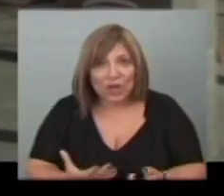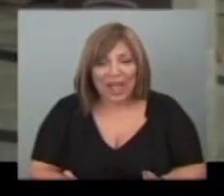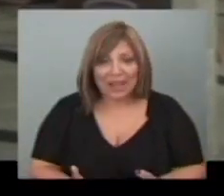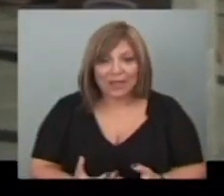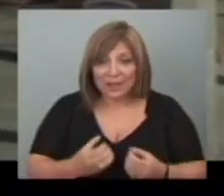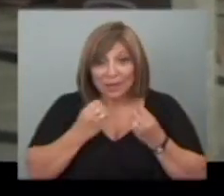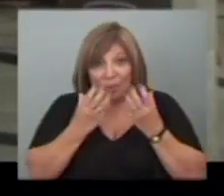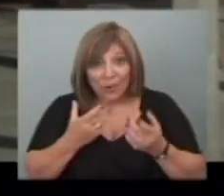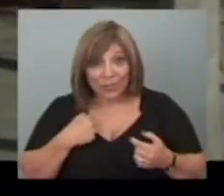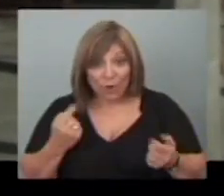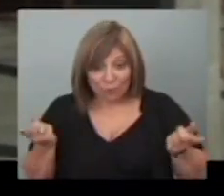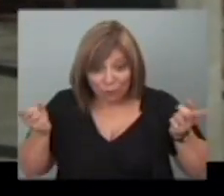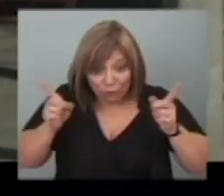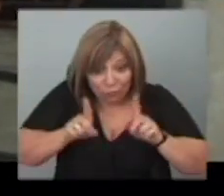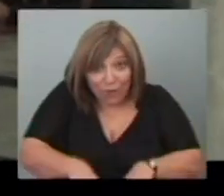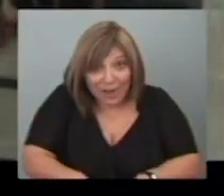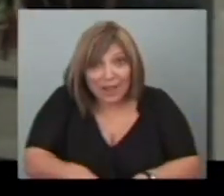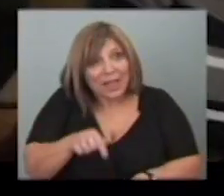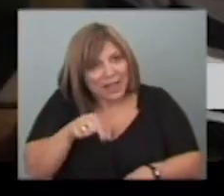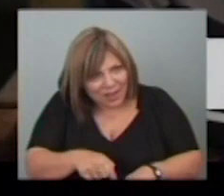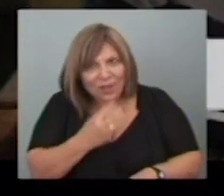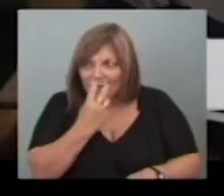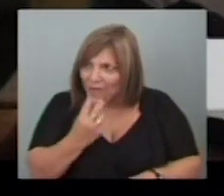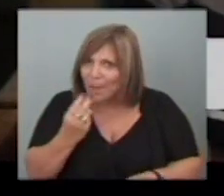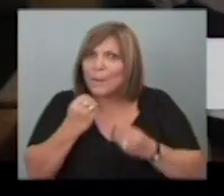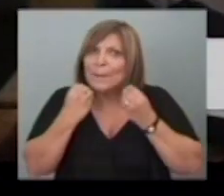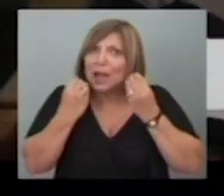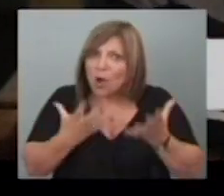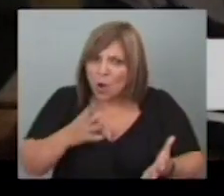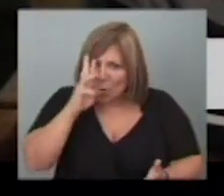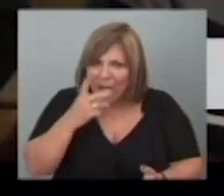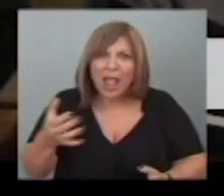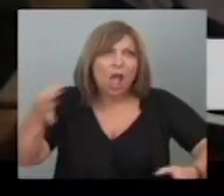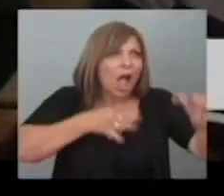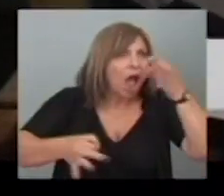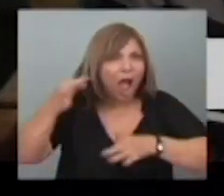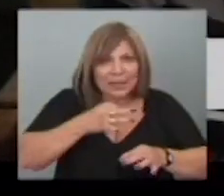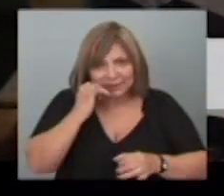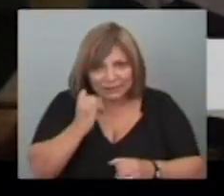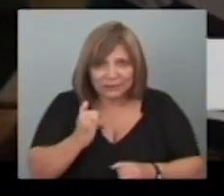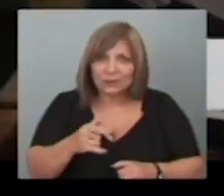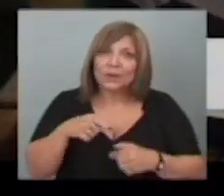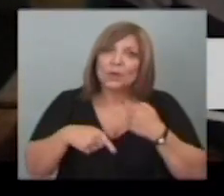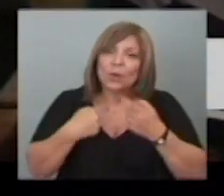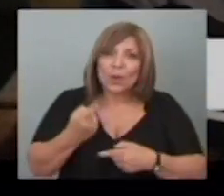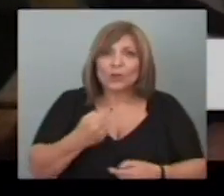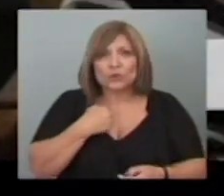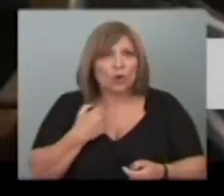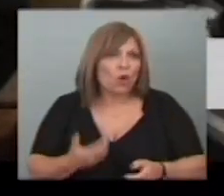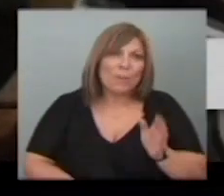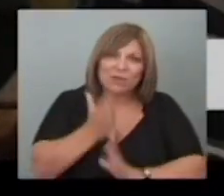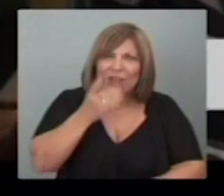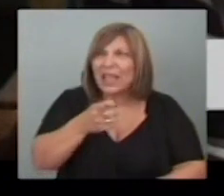Lo bueno es que cuando vos ves mejorías en el país, aparte de todo lo que te dicen, vos cuando yo me decía, vos me vuelvo a